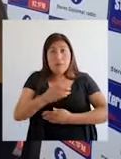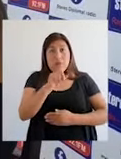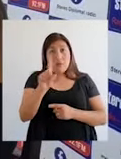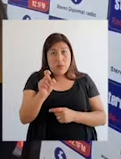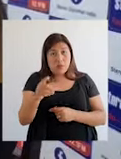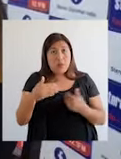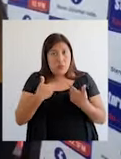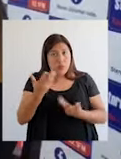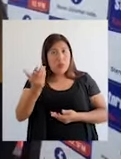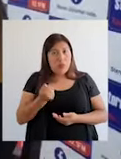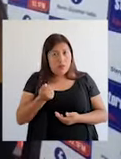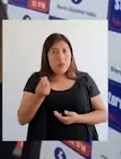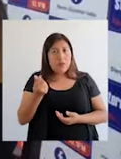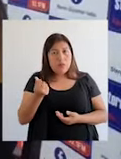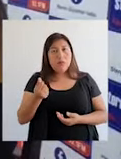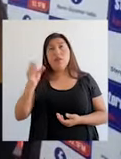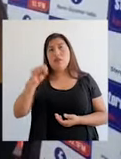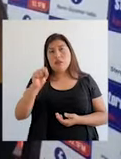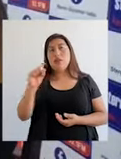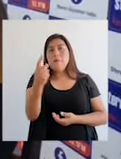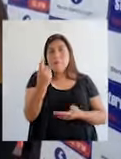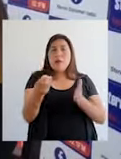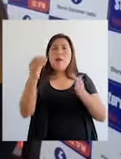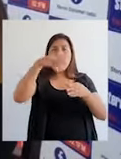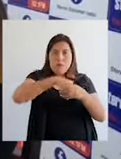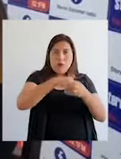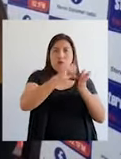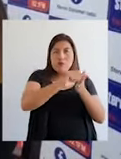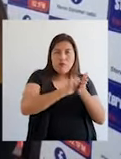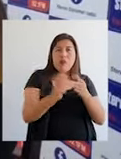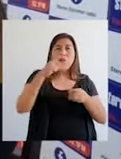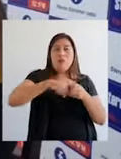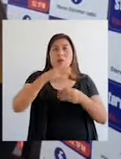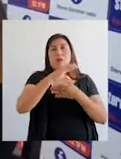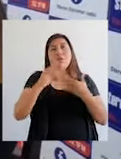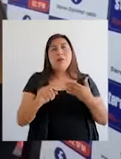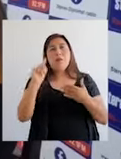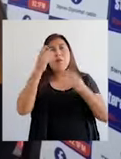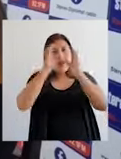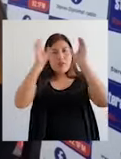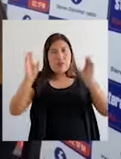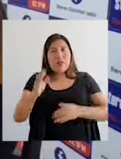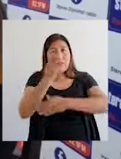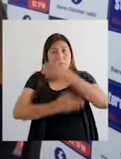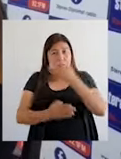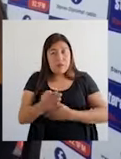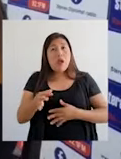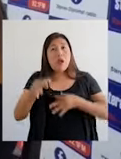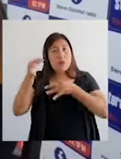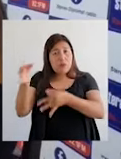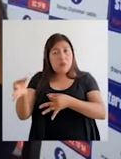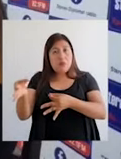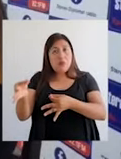inscribiendo cada vez más en función de que tengan más carnets. O sea, empecemos por la Gerencia Regional de Salud. Si certifica que una persona tiene